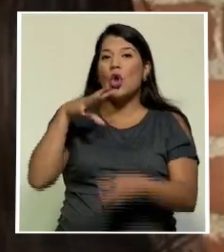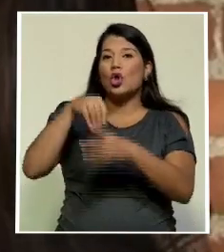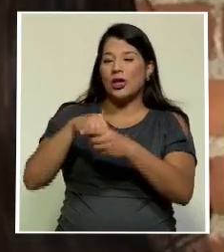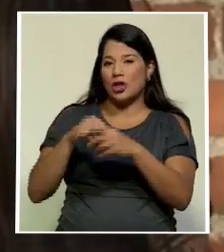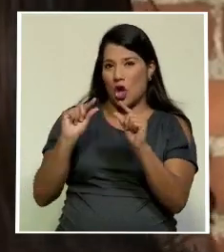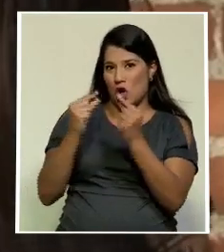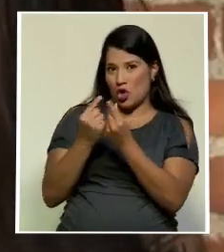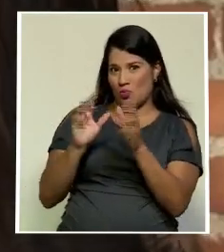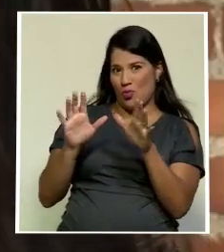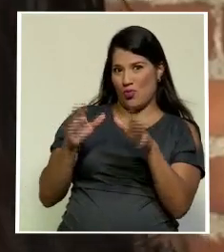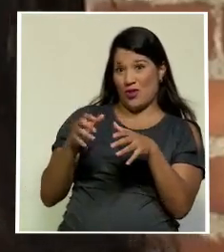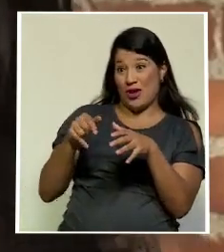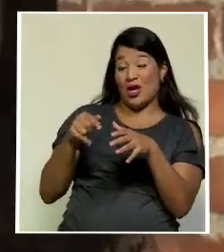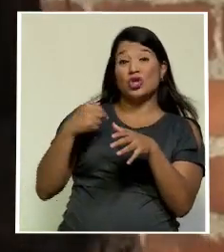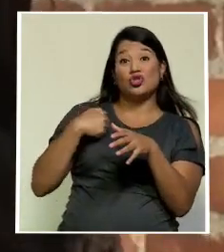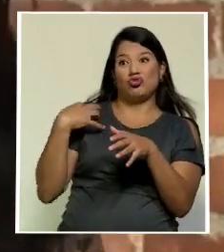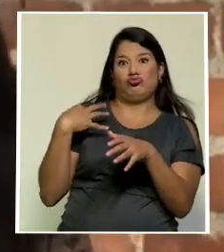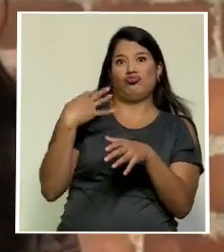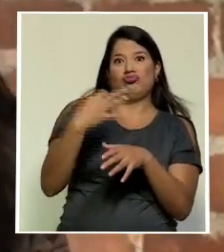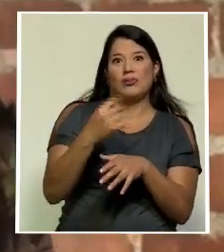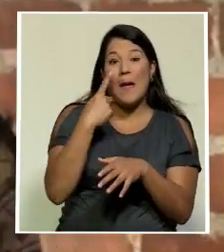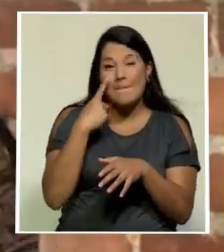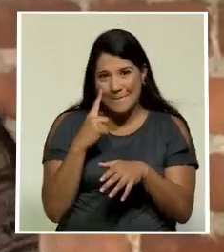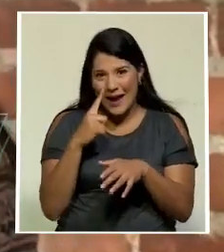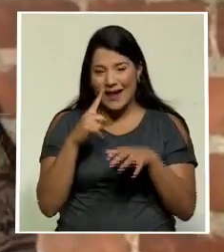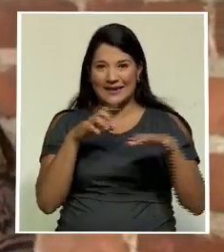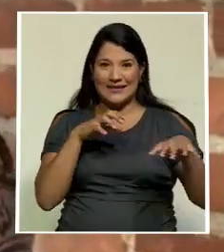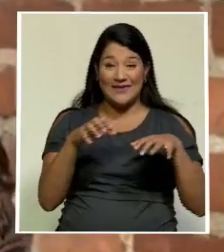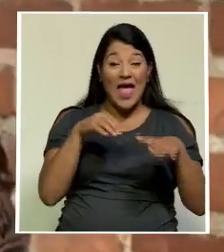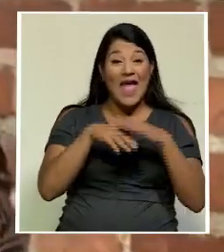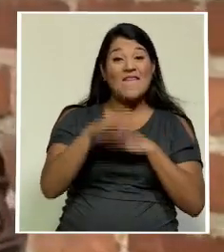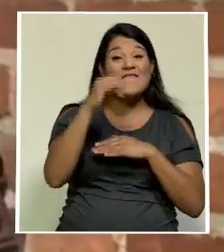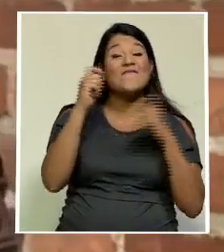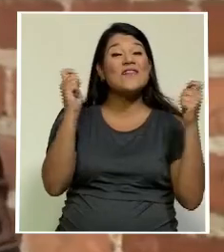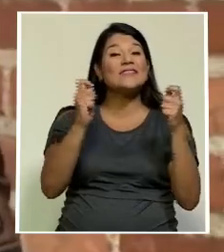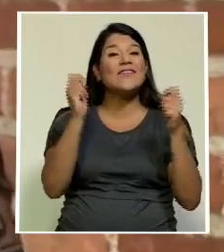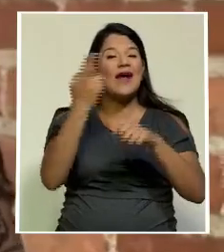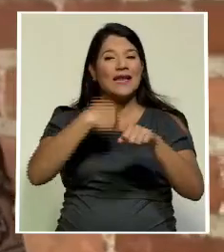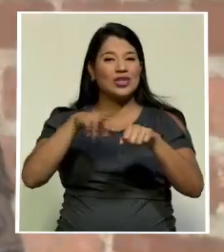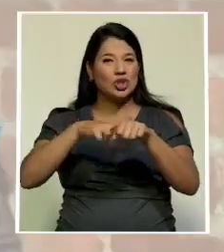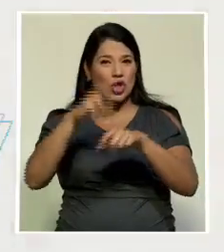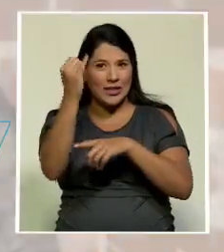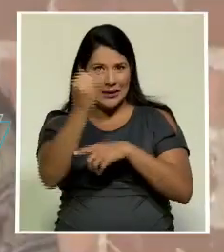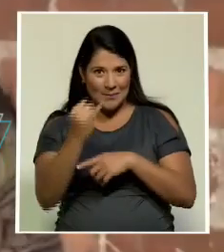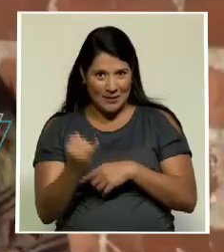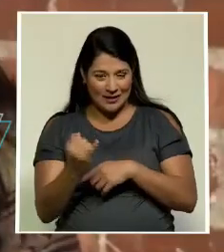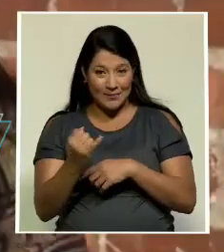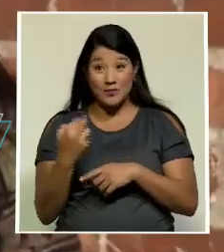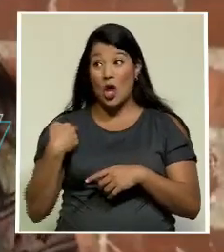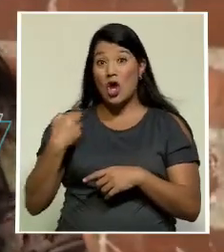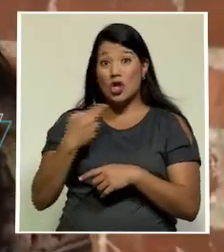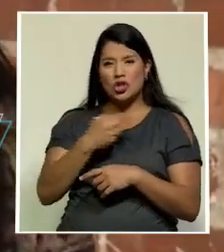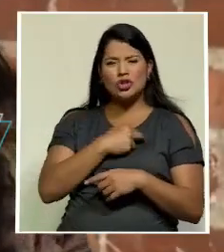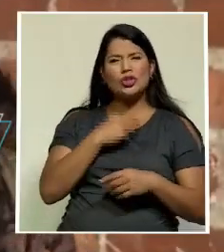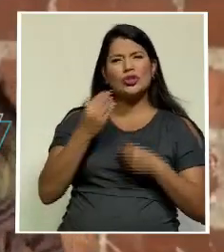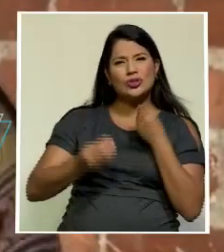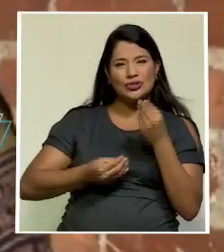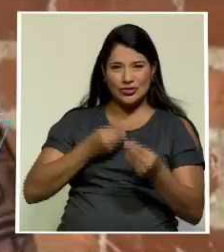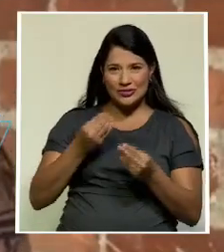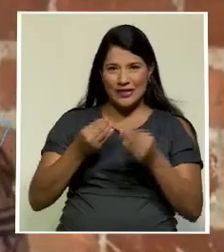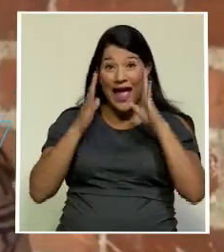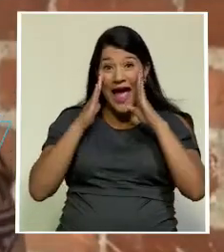las agrupaciones invitadas para el Festival Nacional de las Artes y vamos a presentar nuestra propuesta en Cuadri. Nosotros estamos abordando el tema